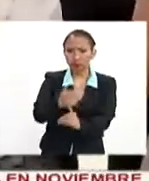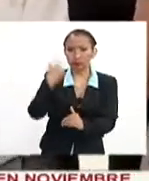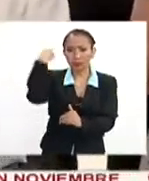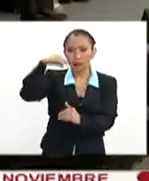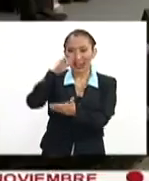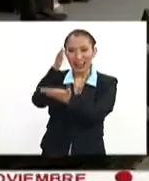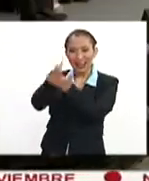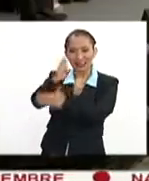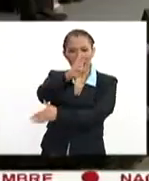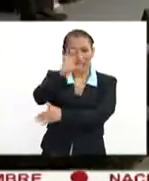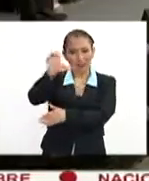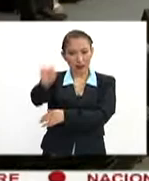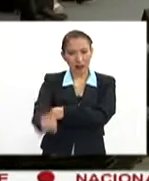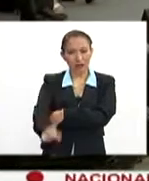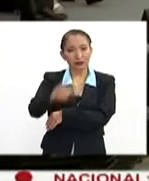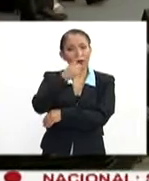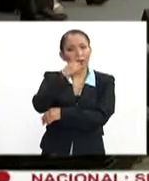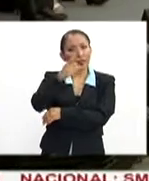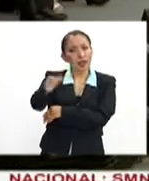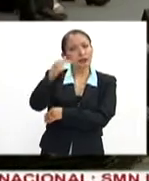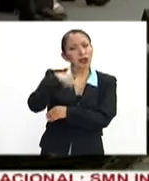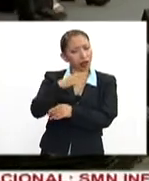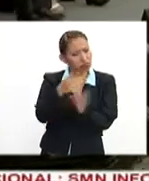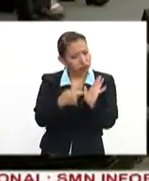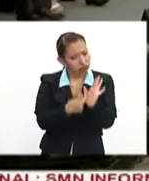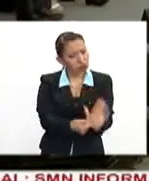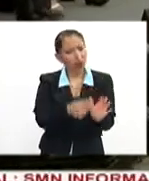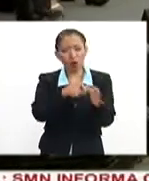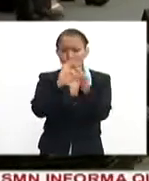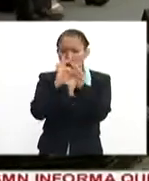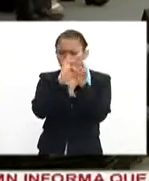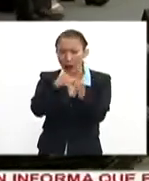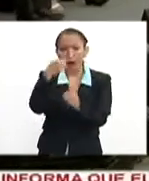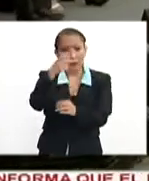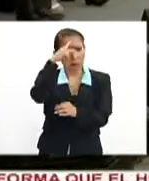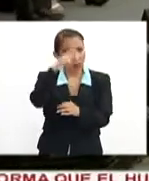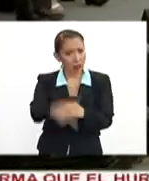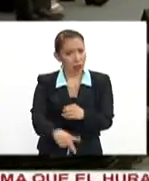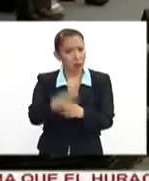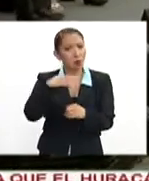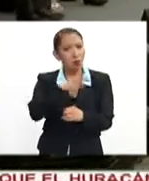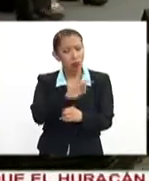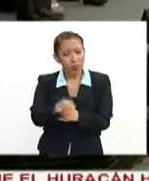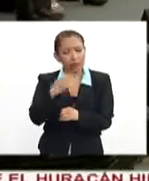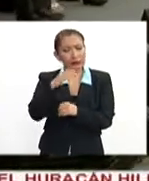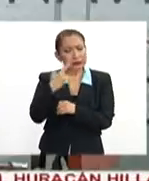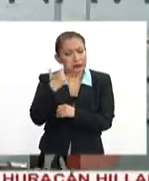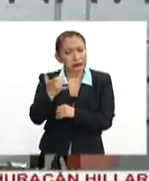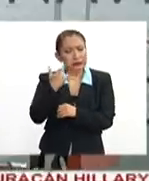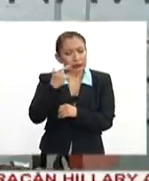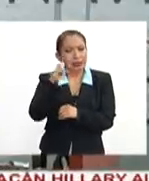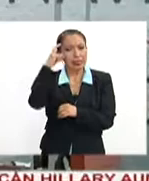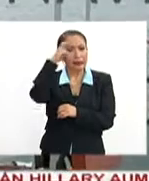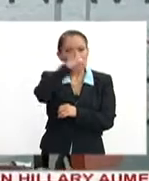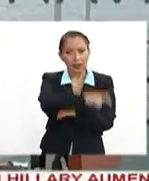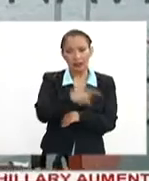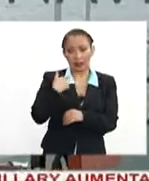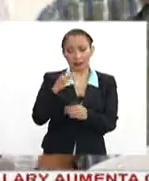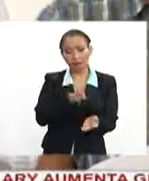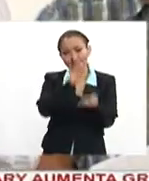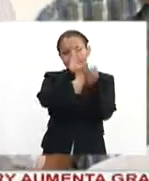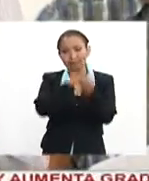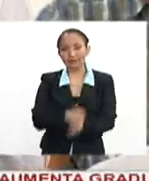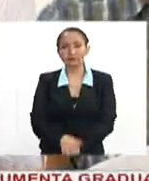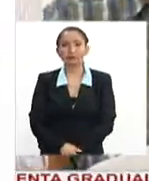de trabajo por Baja California Sur, destacó que ha sido con unidad como nuestro país se ha sobrepuesto a los momentos difíciles que le ha tocado